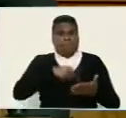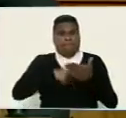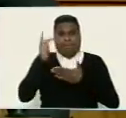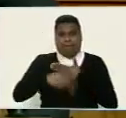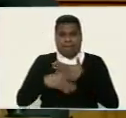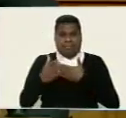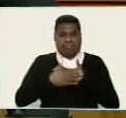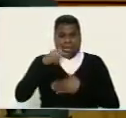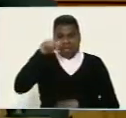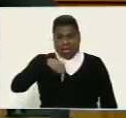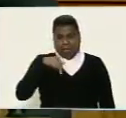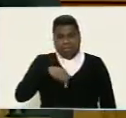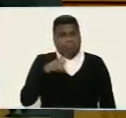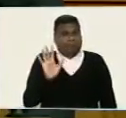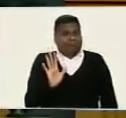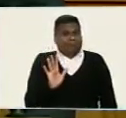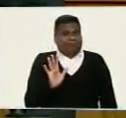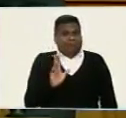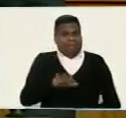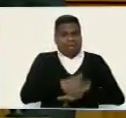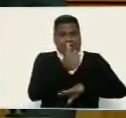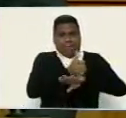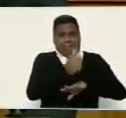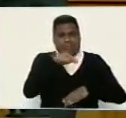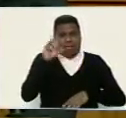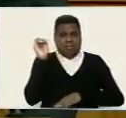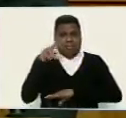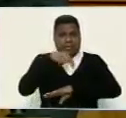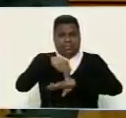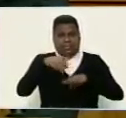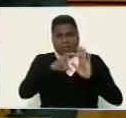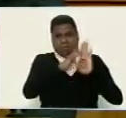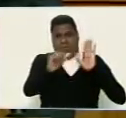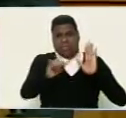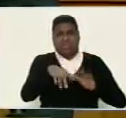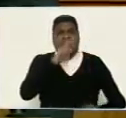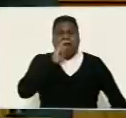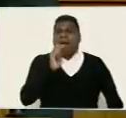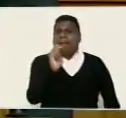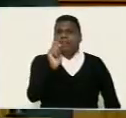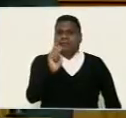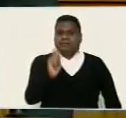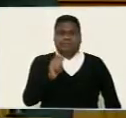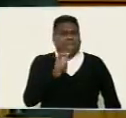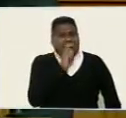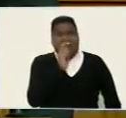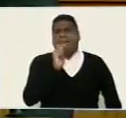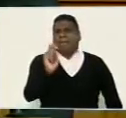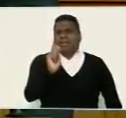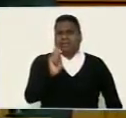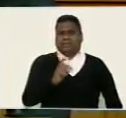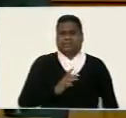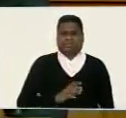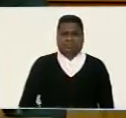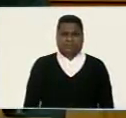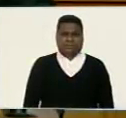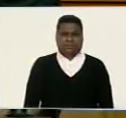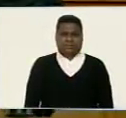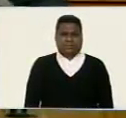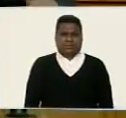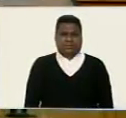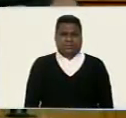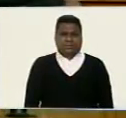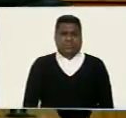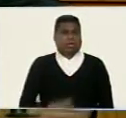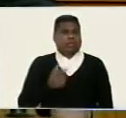de estar donde estoy ahorita. Pero jamás he escurrido el bulto a